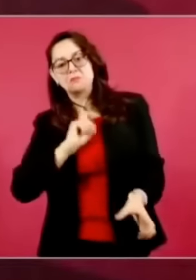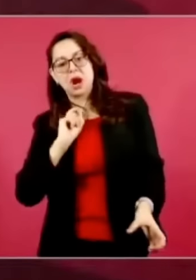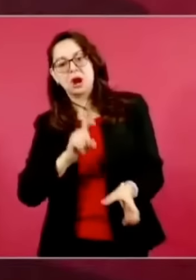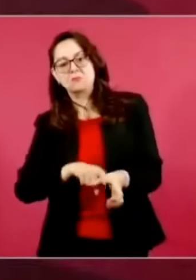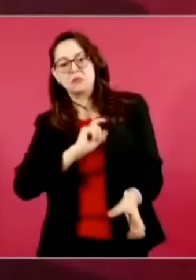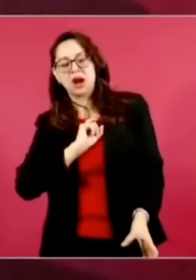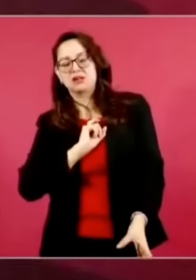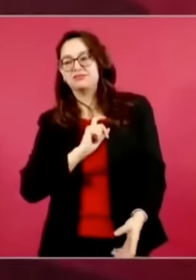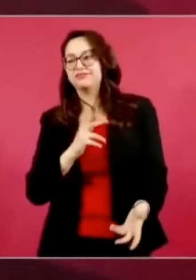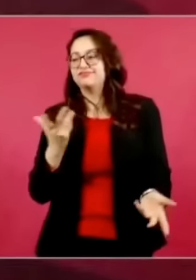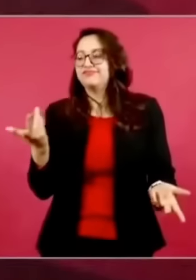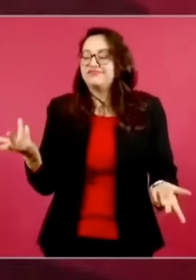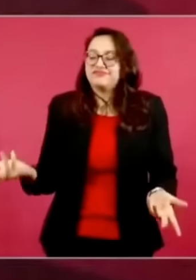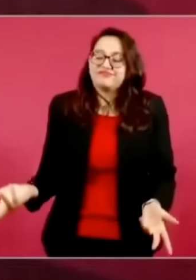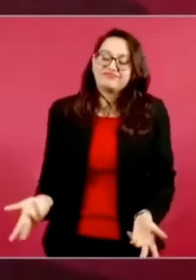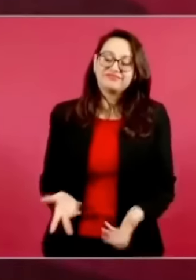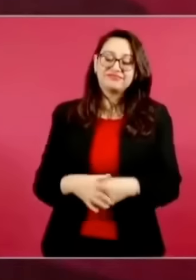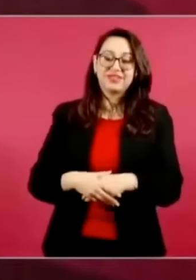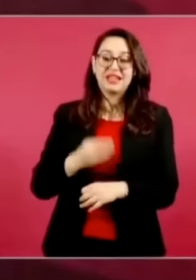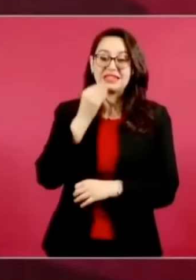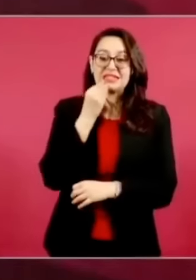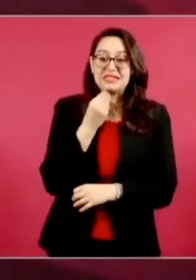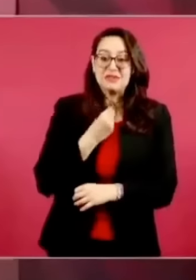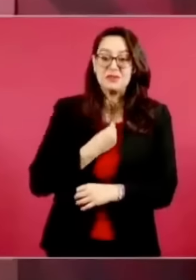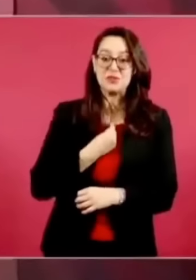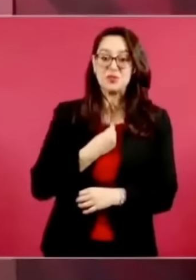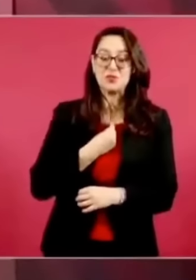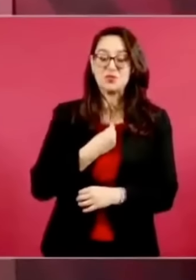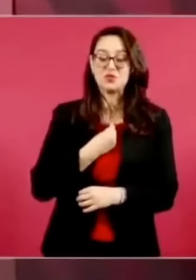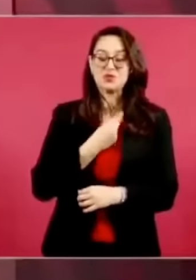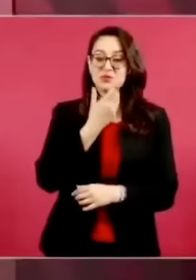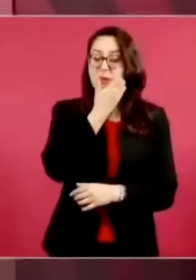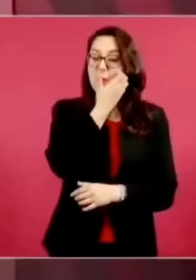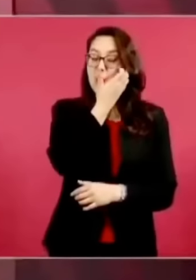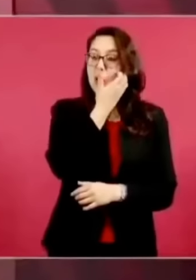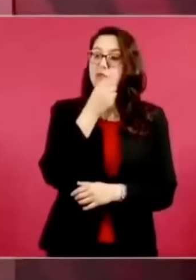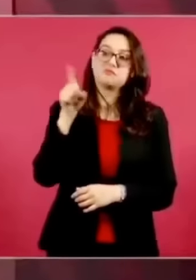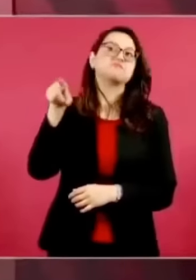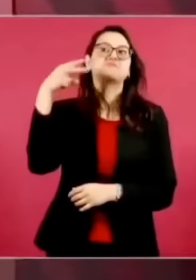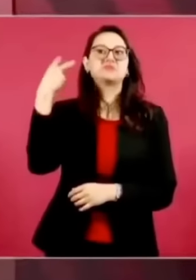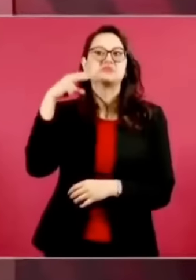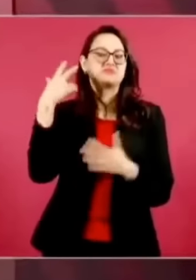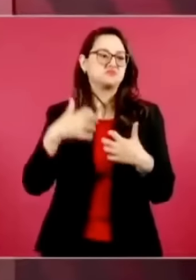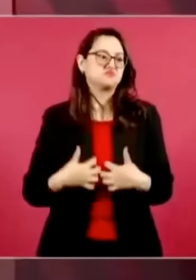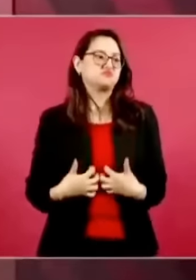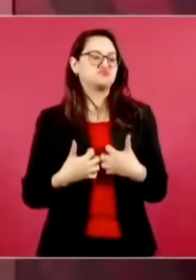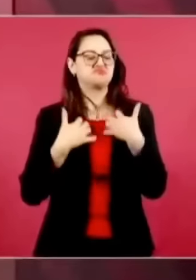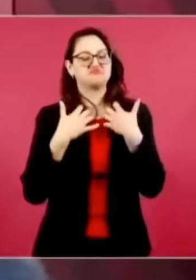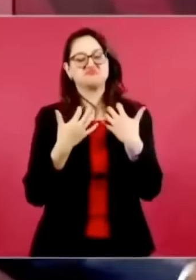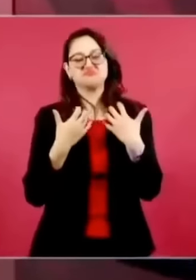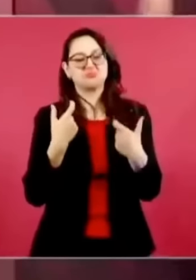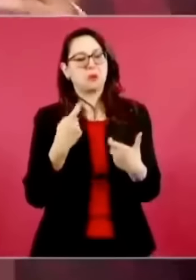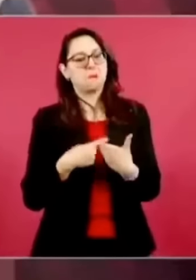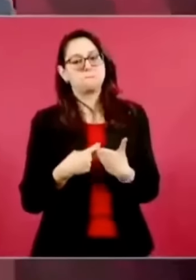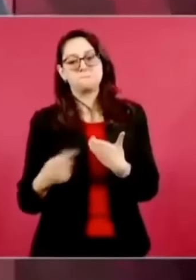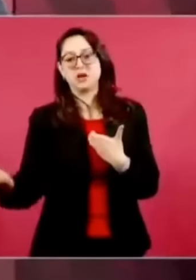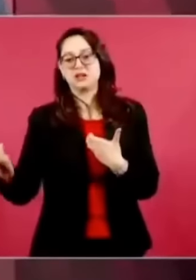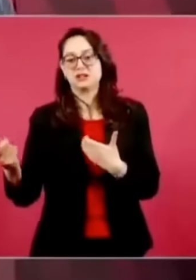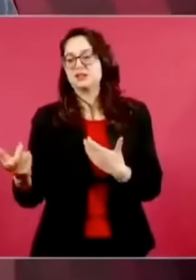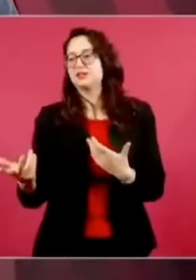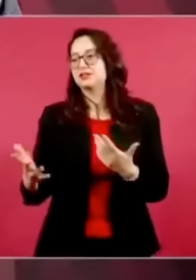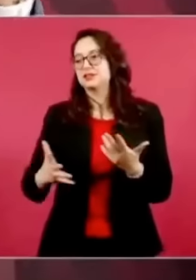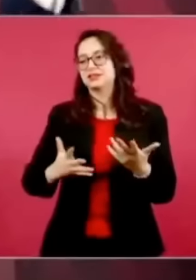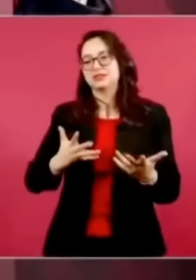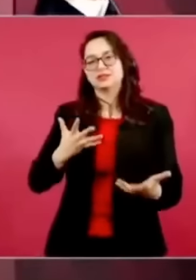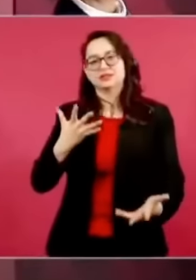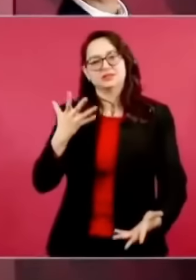de ese partido en Veracruz y nos costó